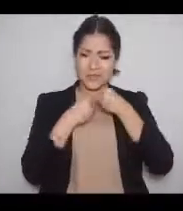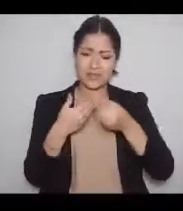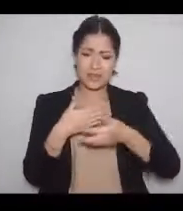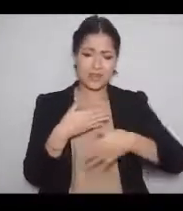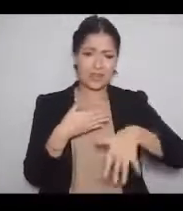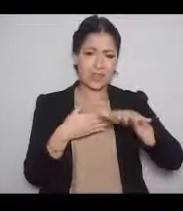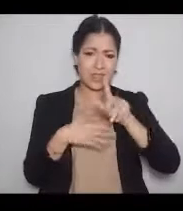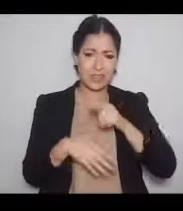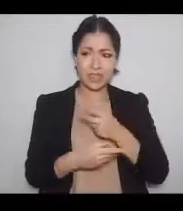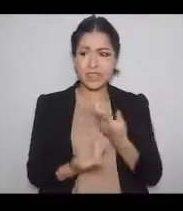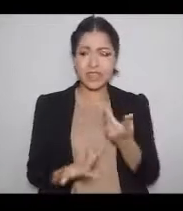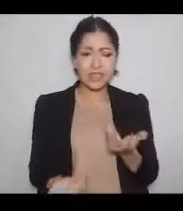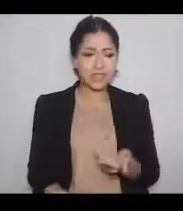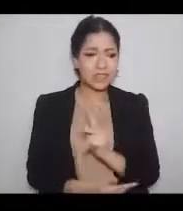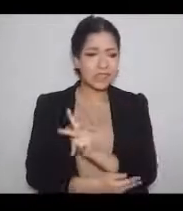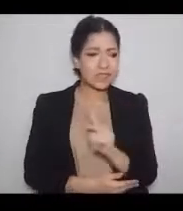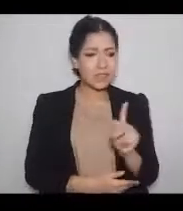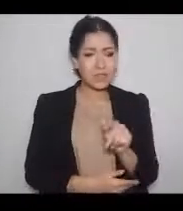Tienes talento